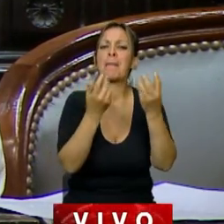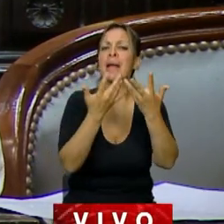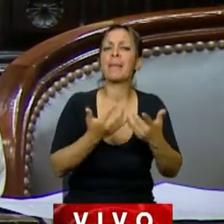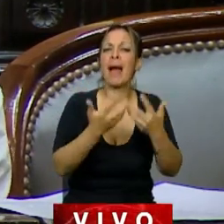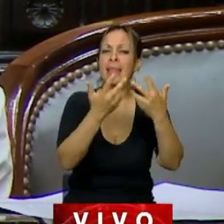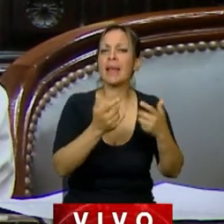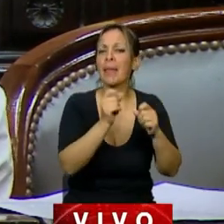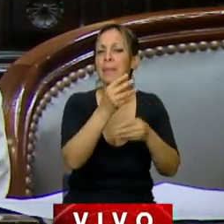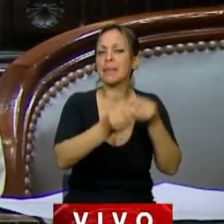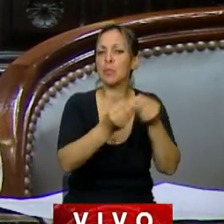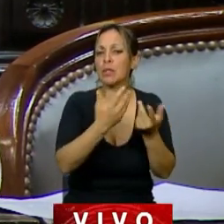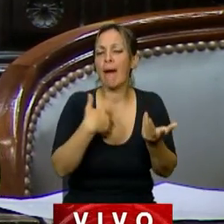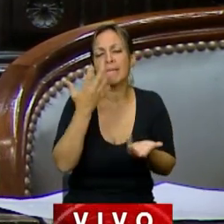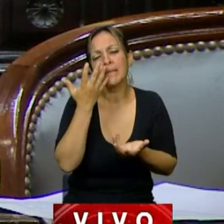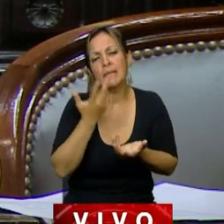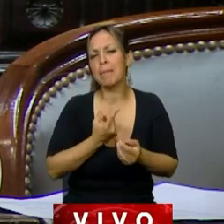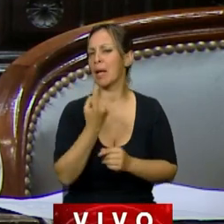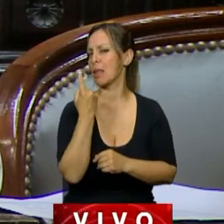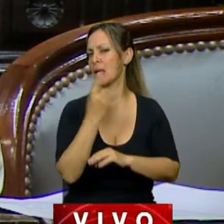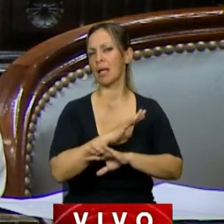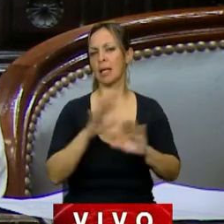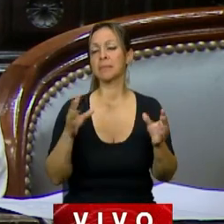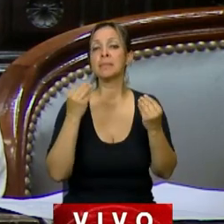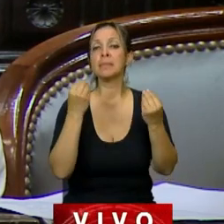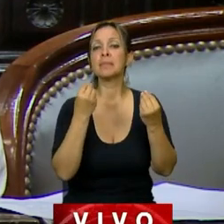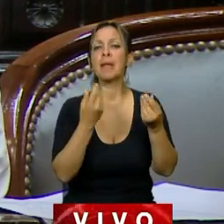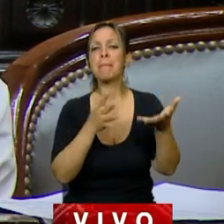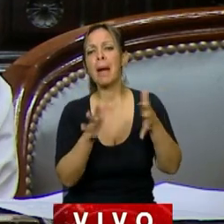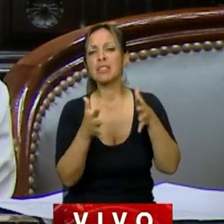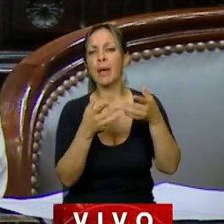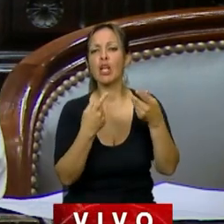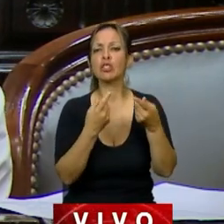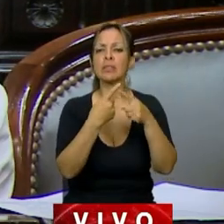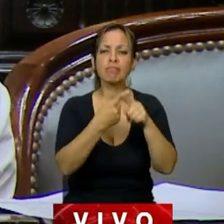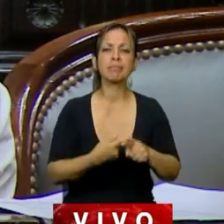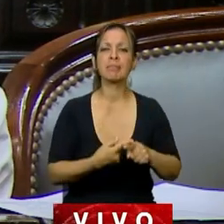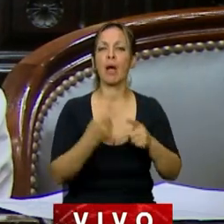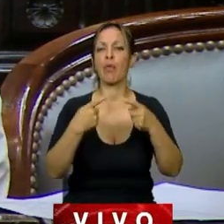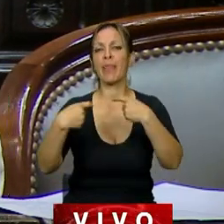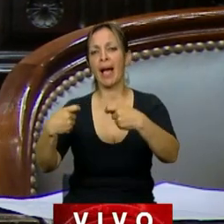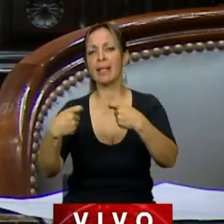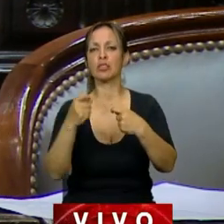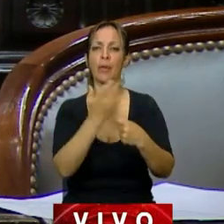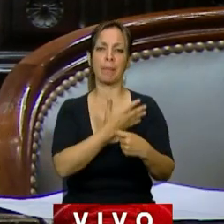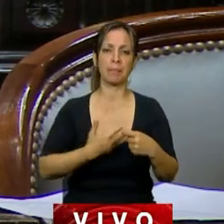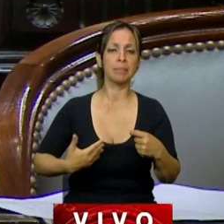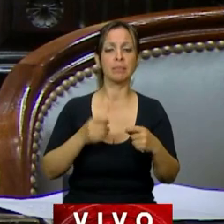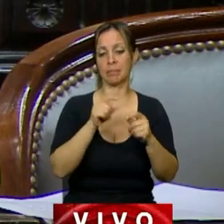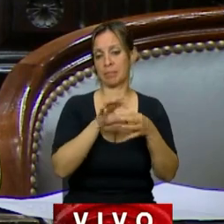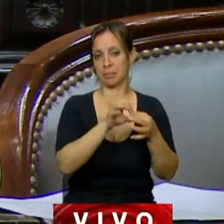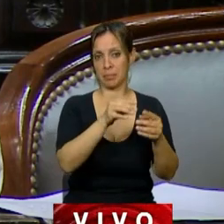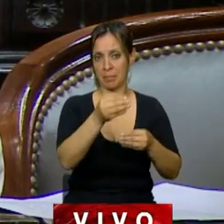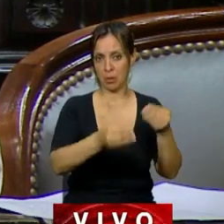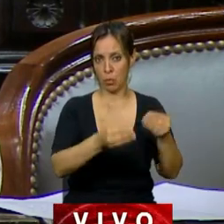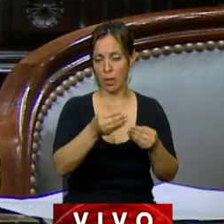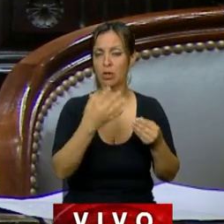presupuesto, acá hay algo que me encanta, que es que más allá de la estimación de gastos y recursos y cálculos que tiene el Estado con su presupuesto,